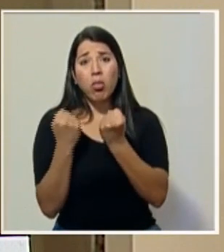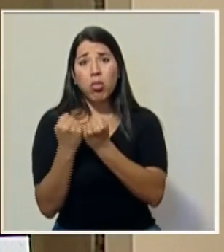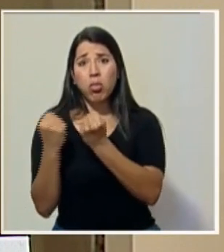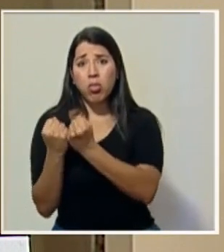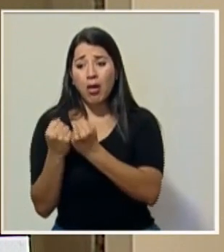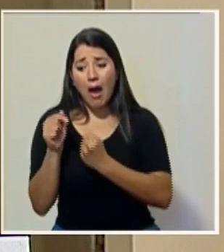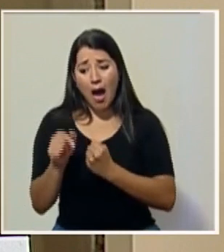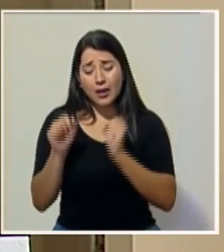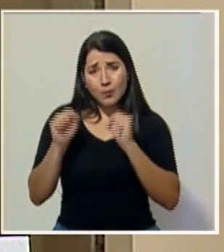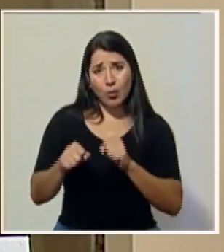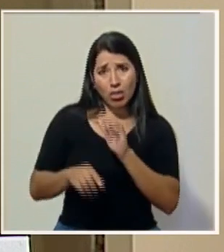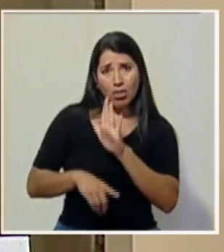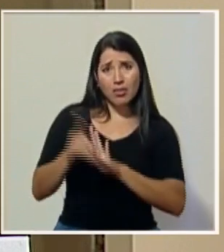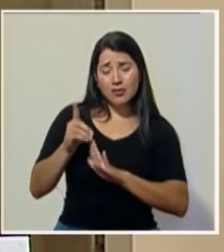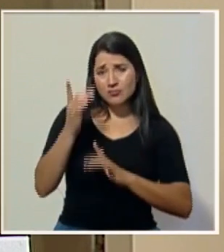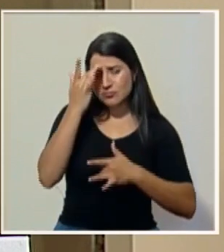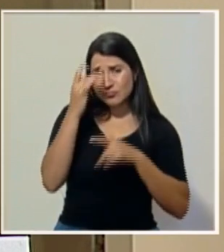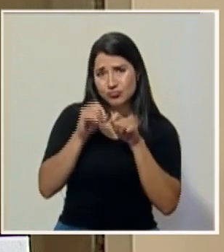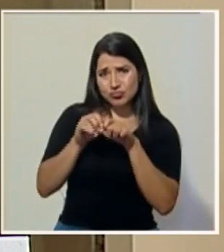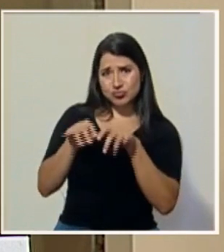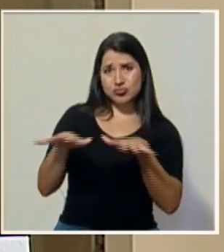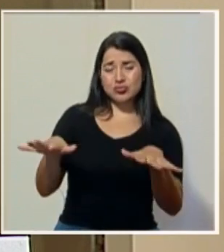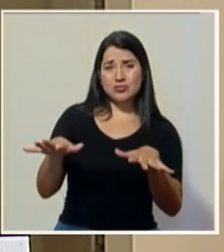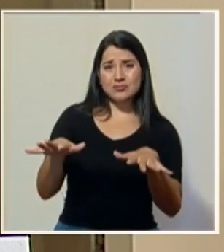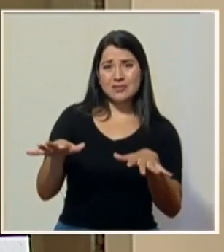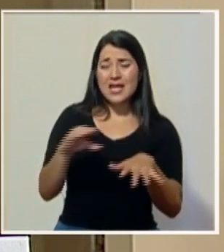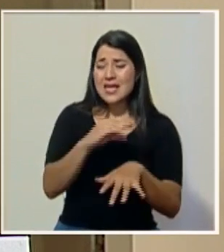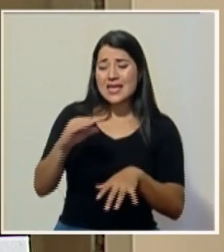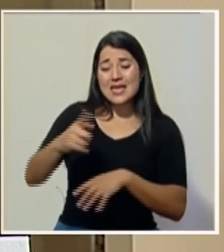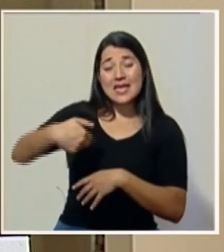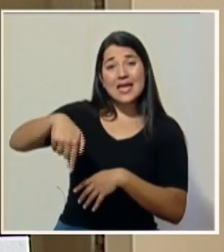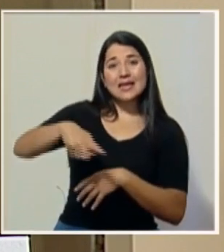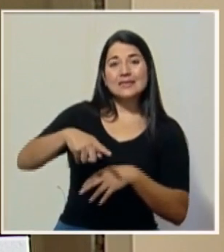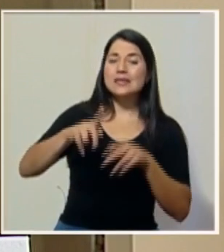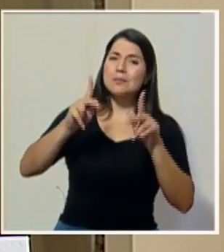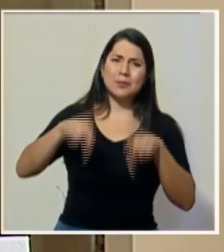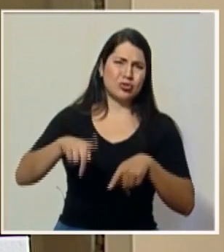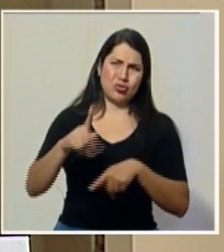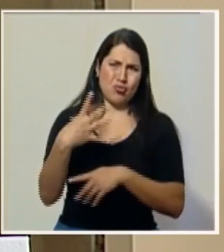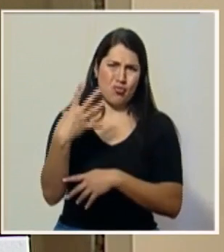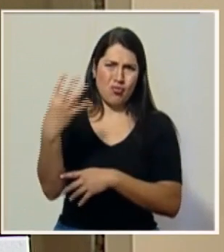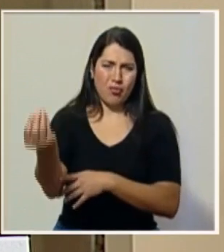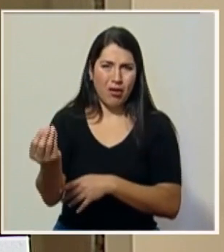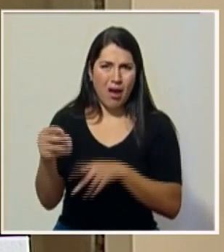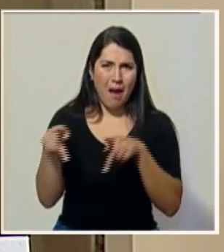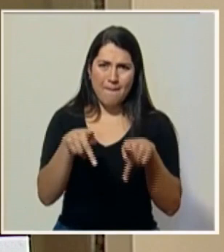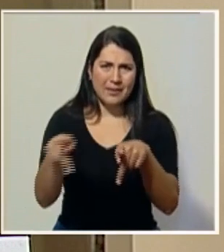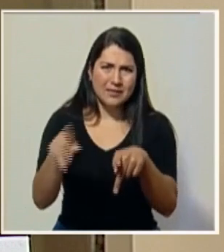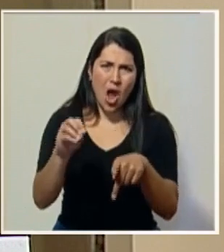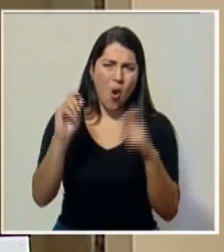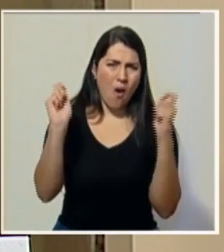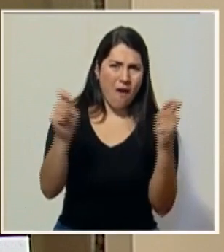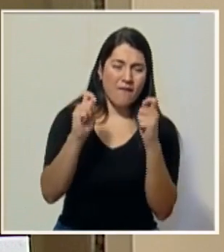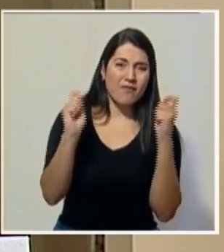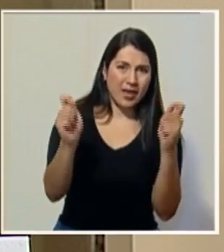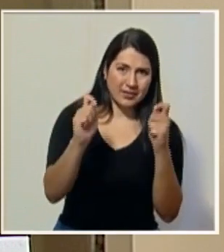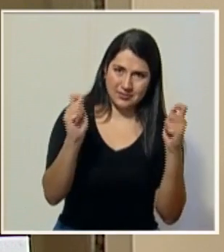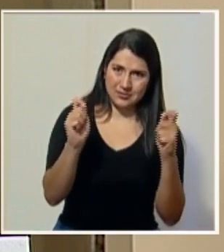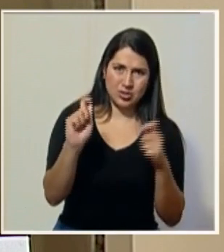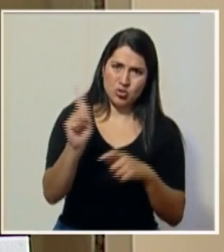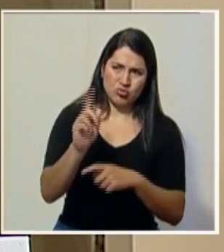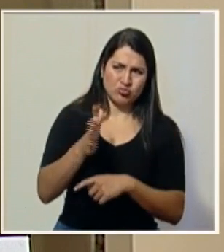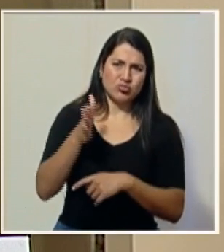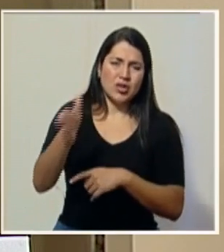en los contagios y difícilmente esas personas vayan a pasear o a fiestas porque tienen que movilizarse